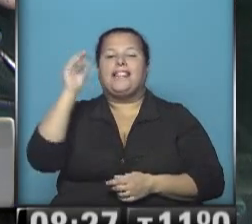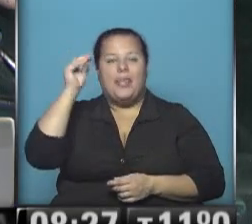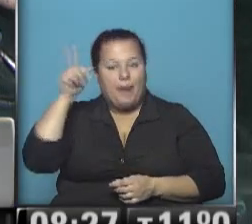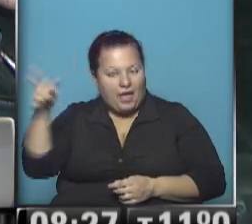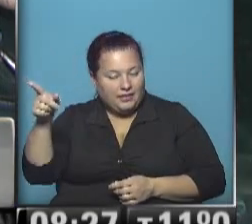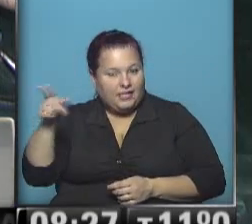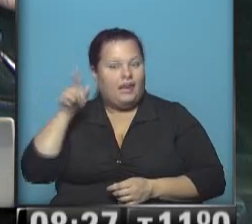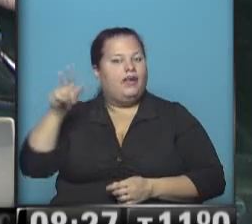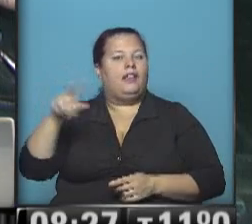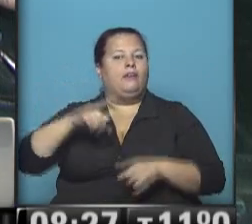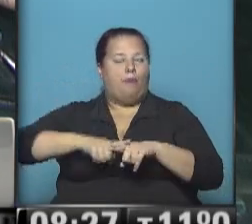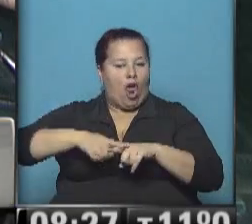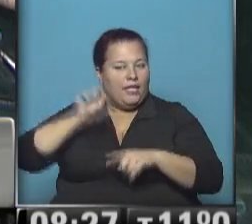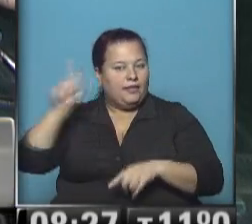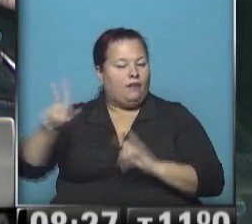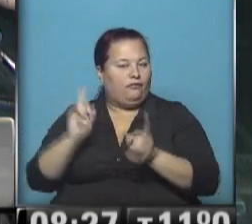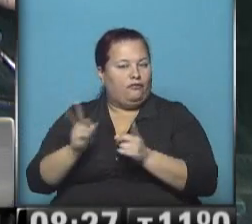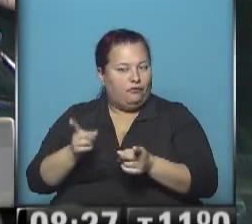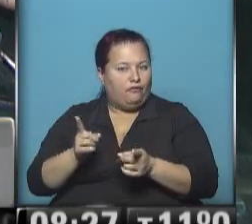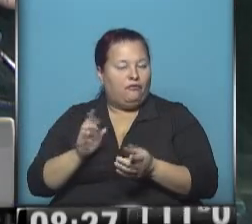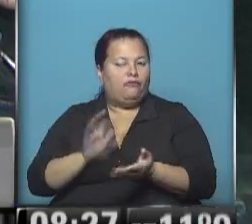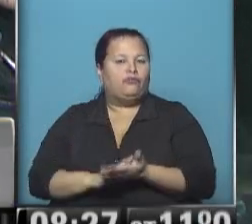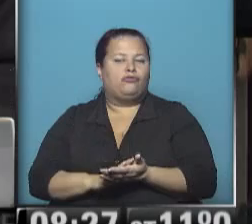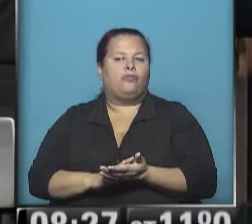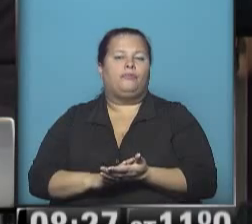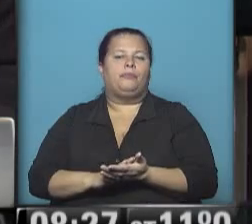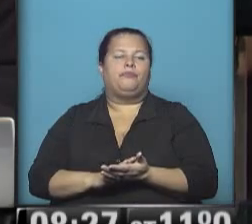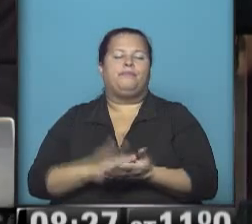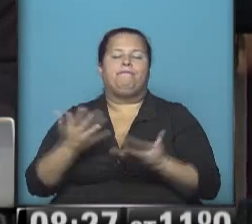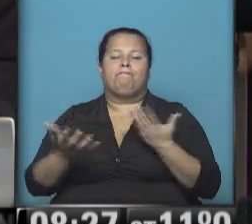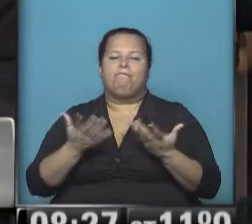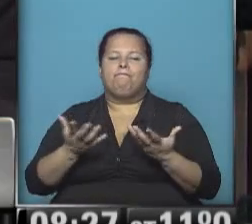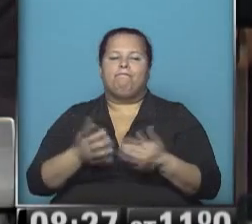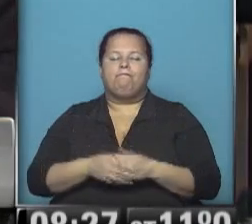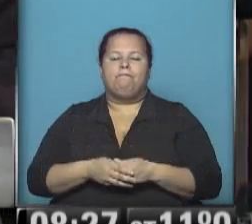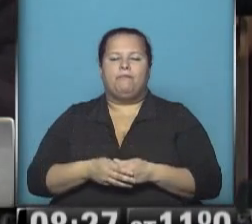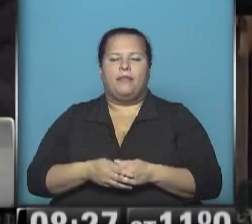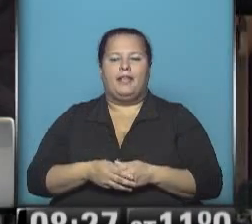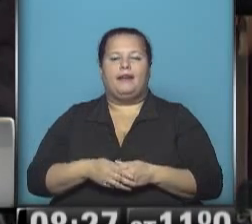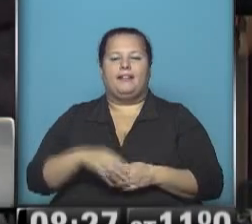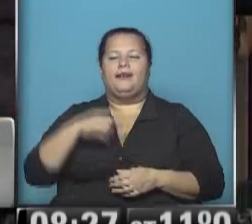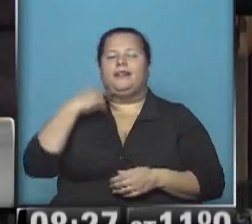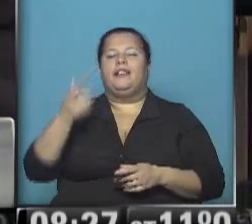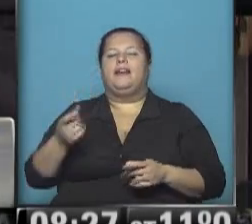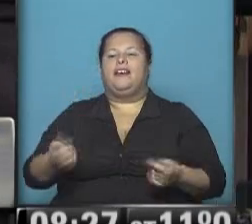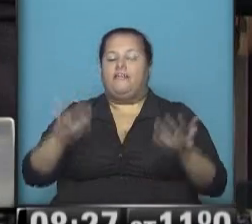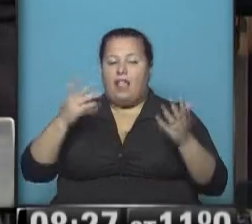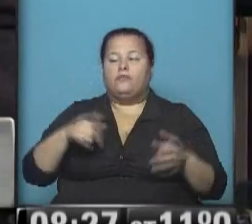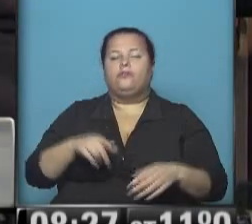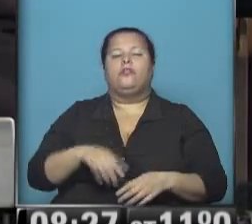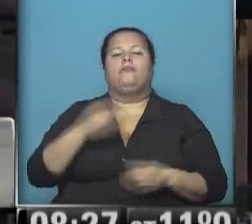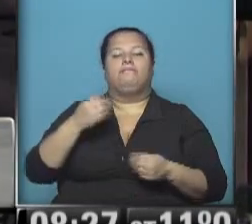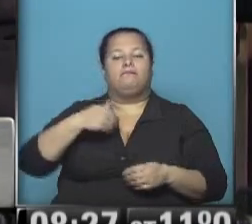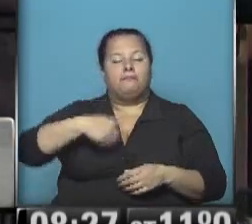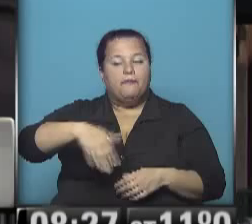que sigue una política de porque se llama the met asimilación que